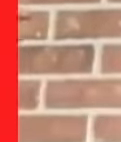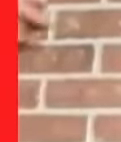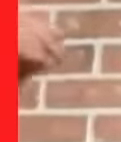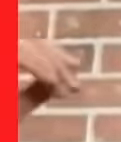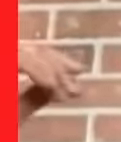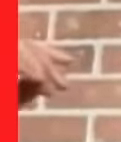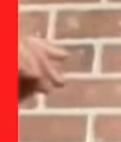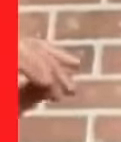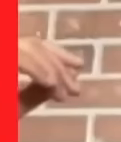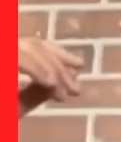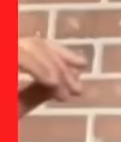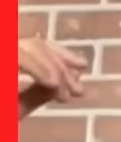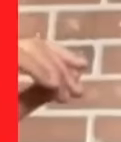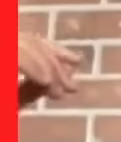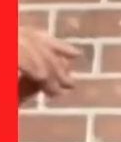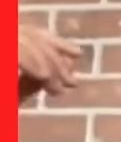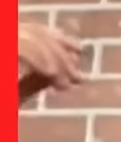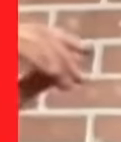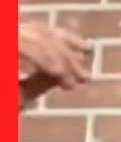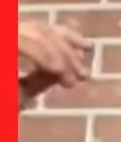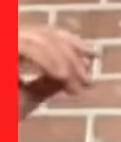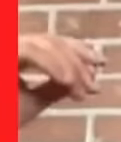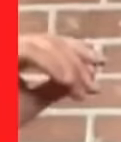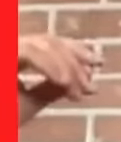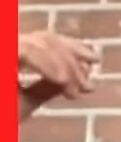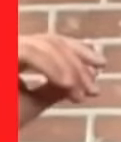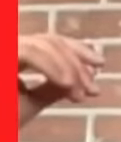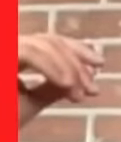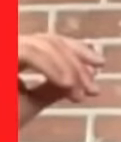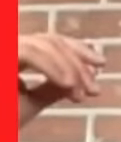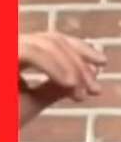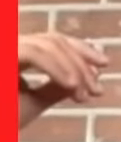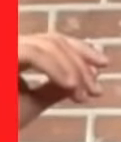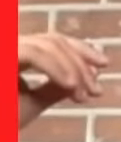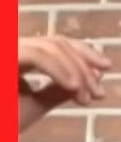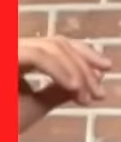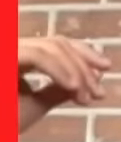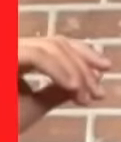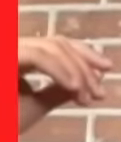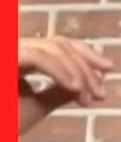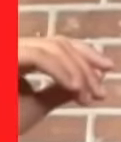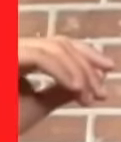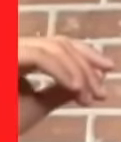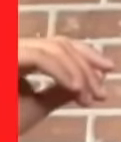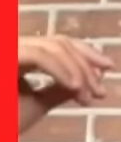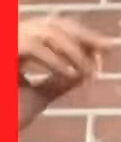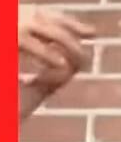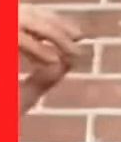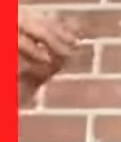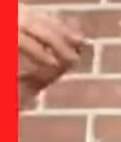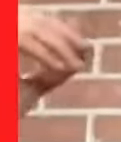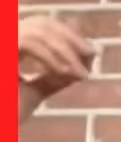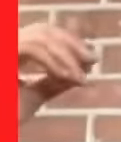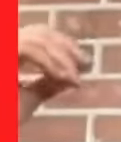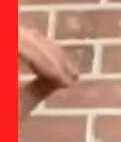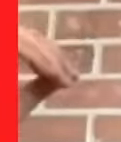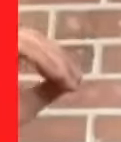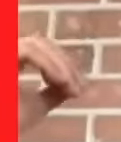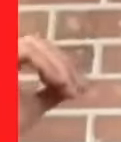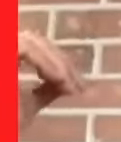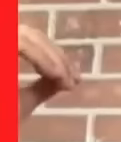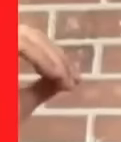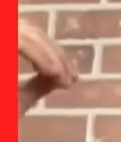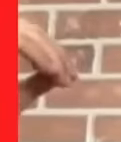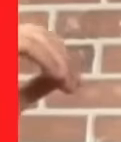así en la universidad es que comes bien poquito Perla pero ya no ya no más no no comes poquito no ya no no no comía poquito en la